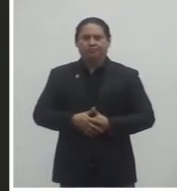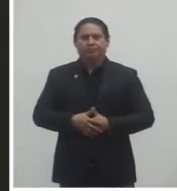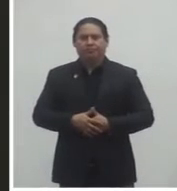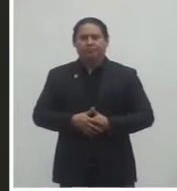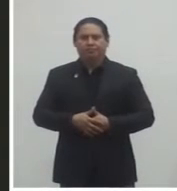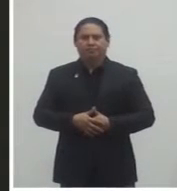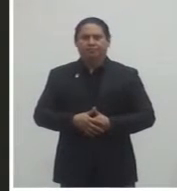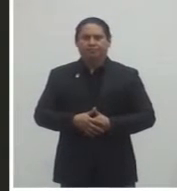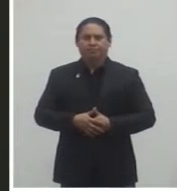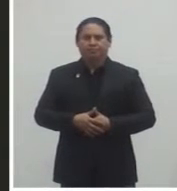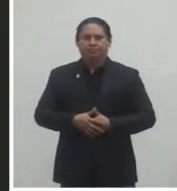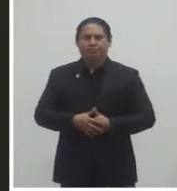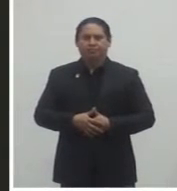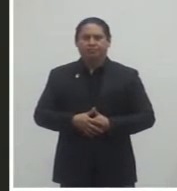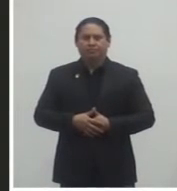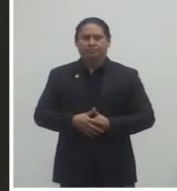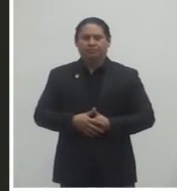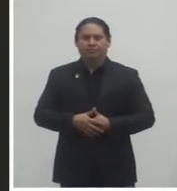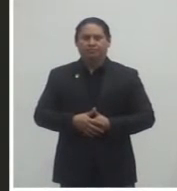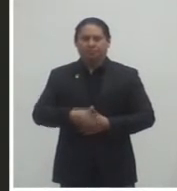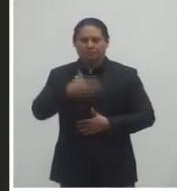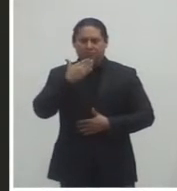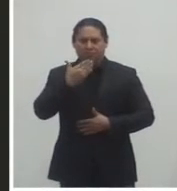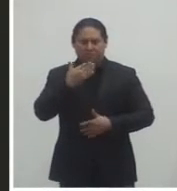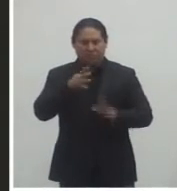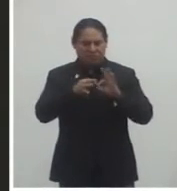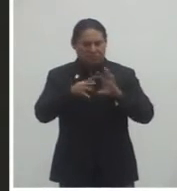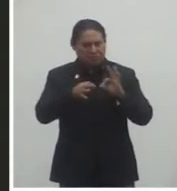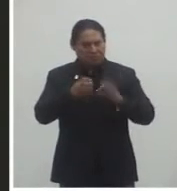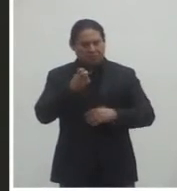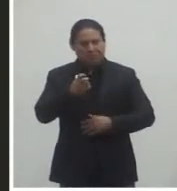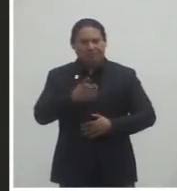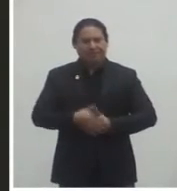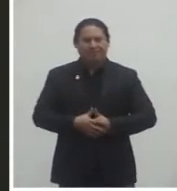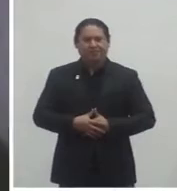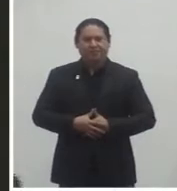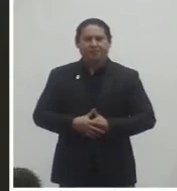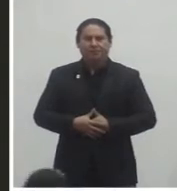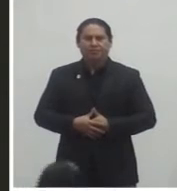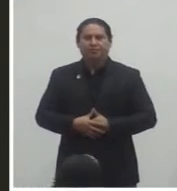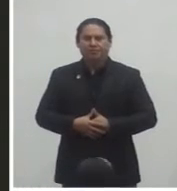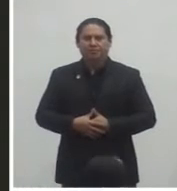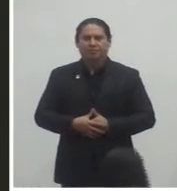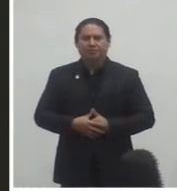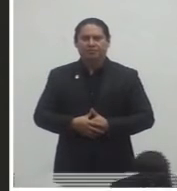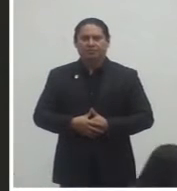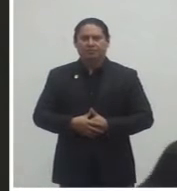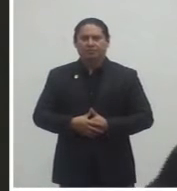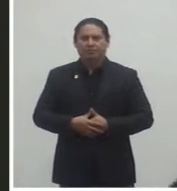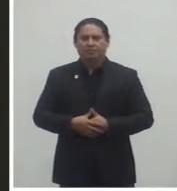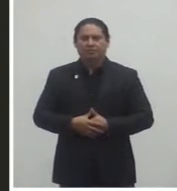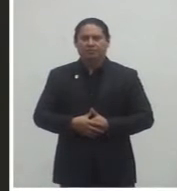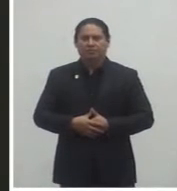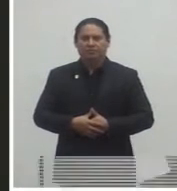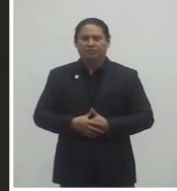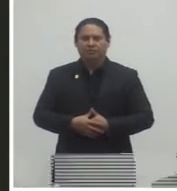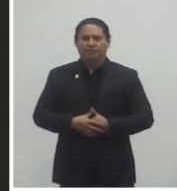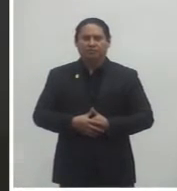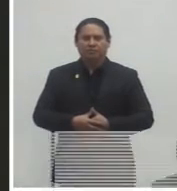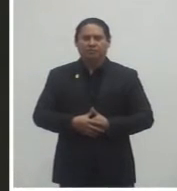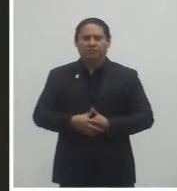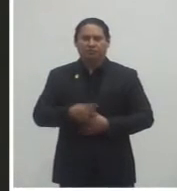cuerdo y en juicio a fijar posicionamiento. Fíjense que este no es una